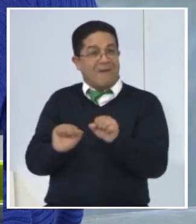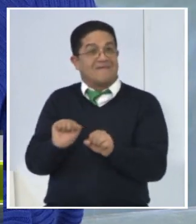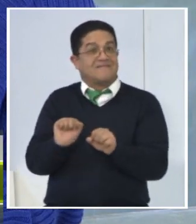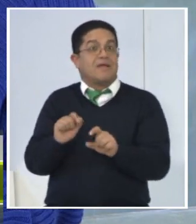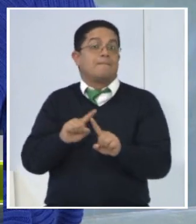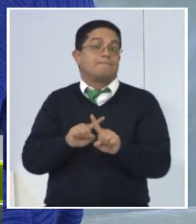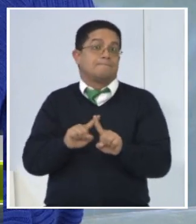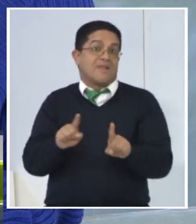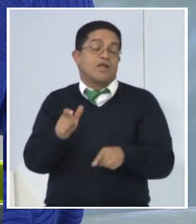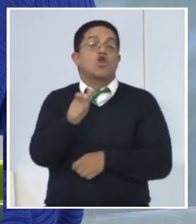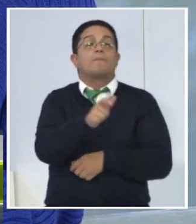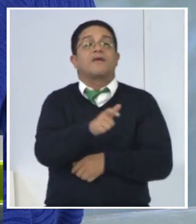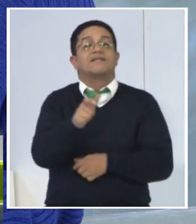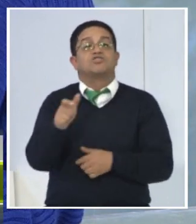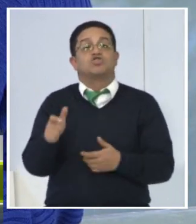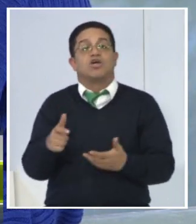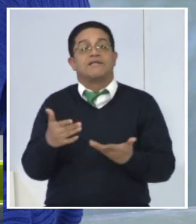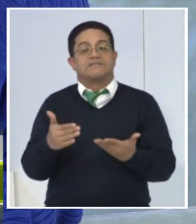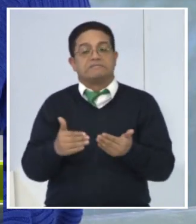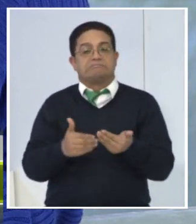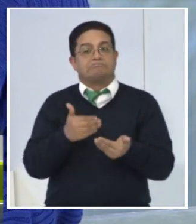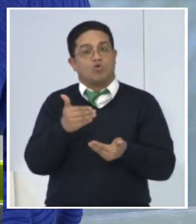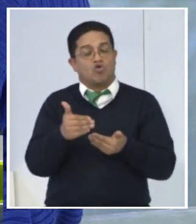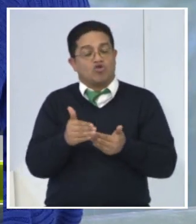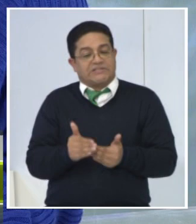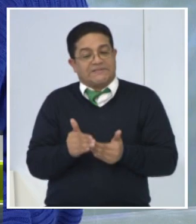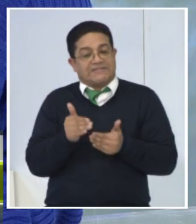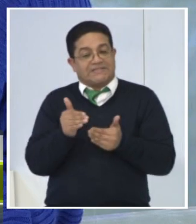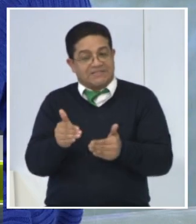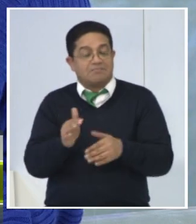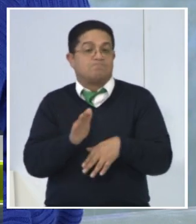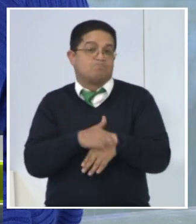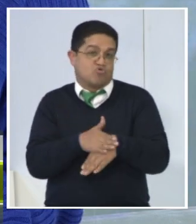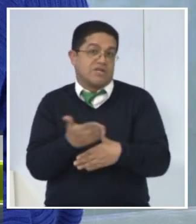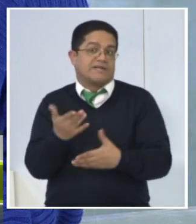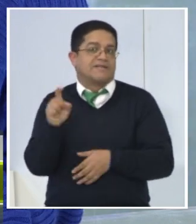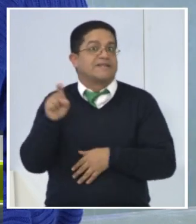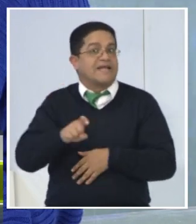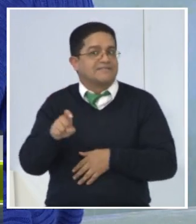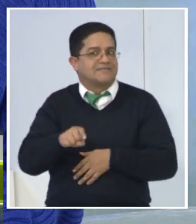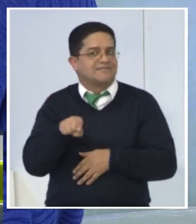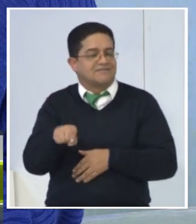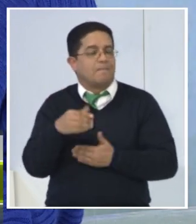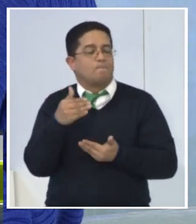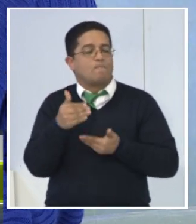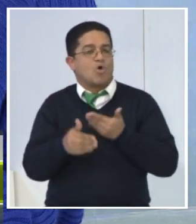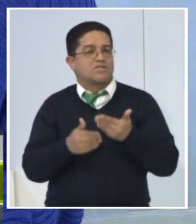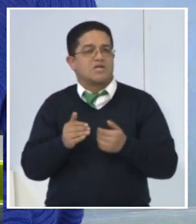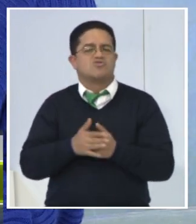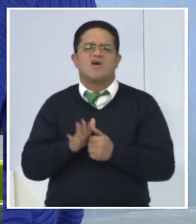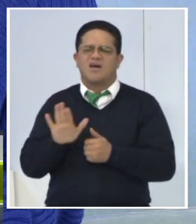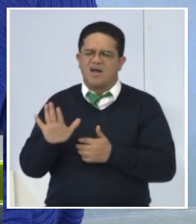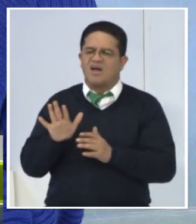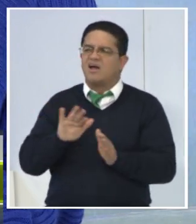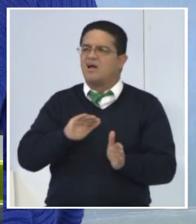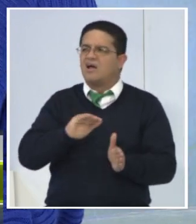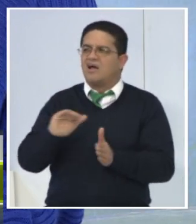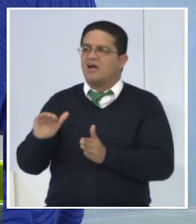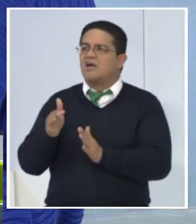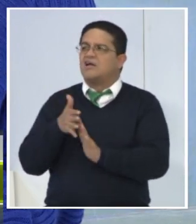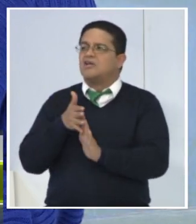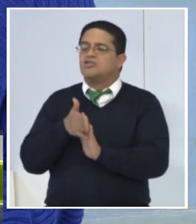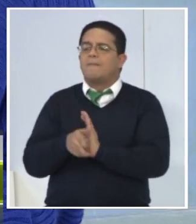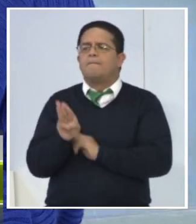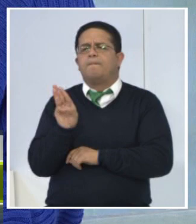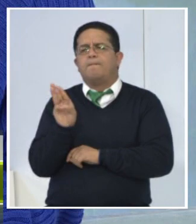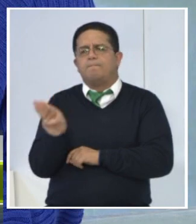existen pacientes en los cuales hay que ir un poco más allá porque se amerita este proceso. Correcto. Doctor, con respecto a el plasma